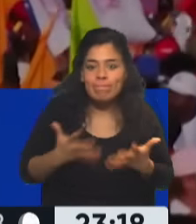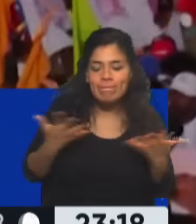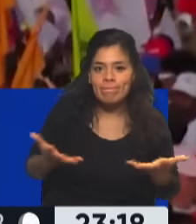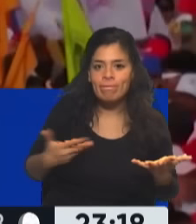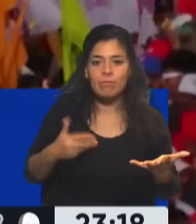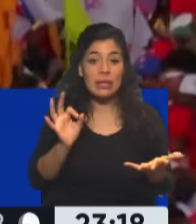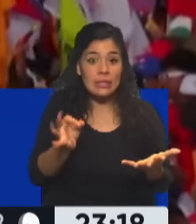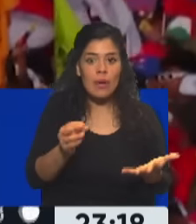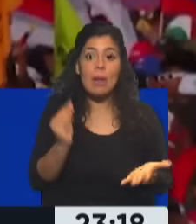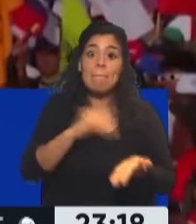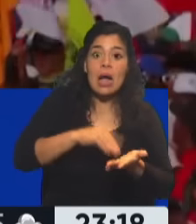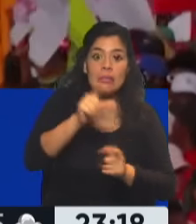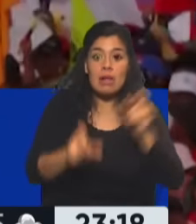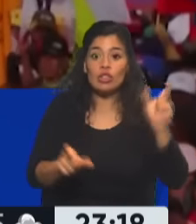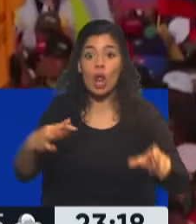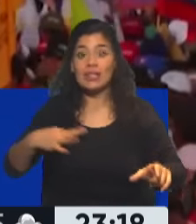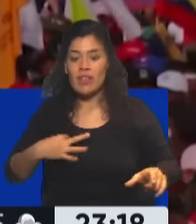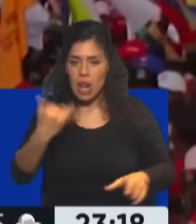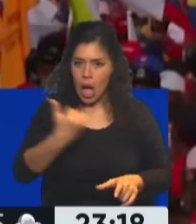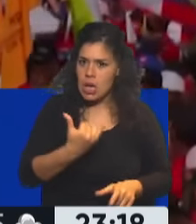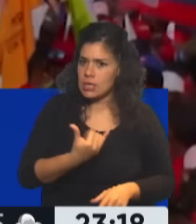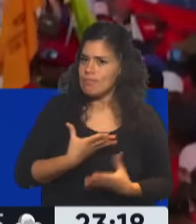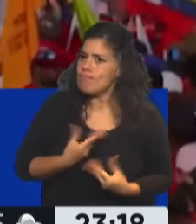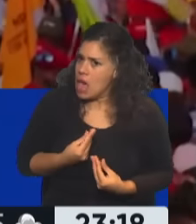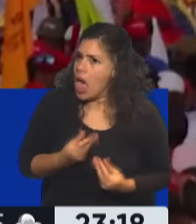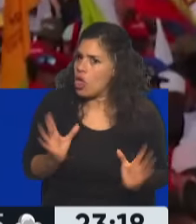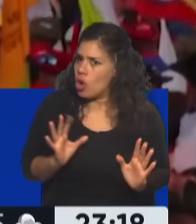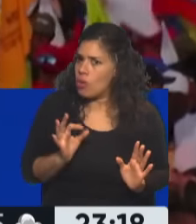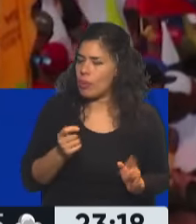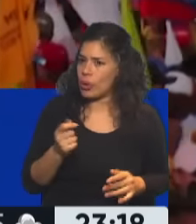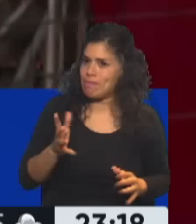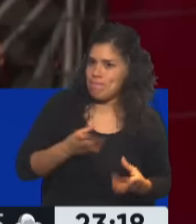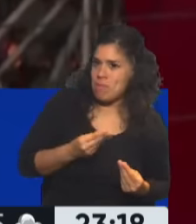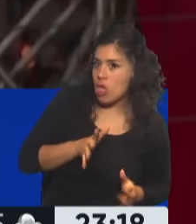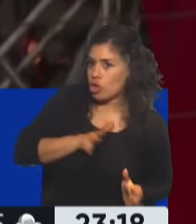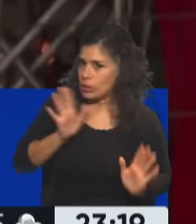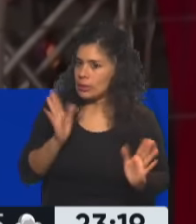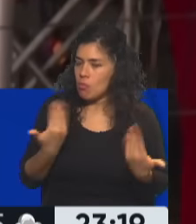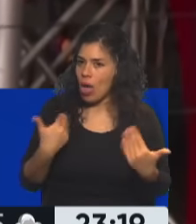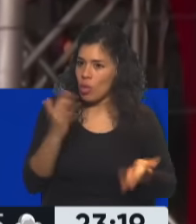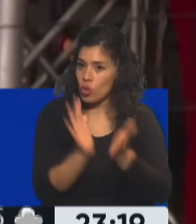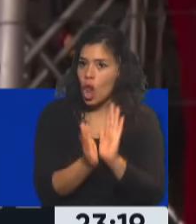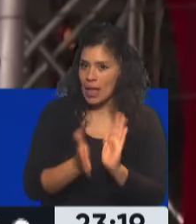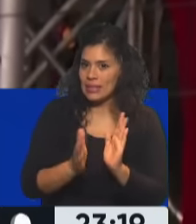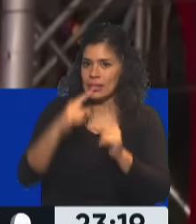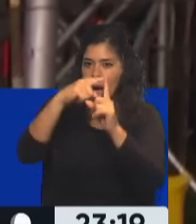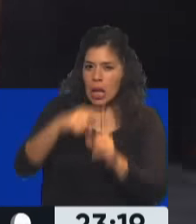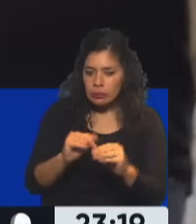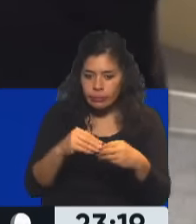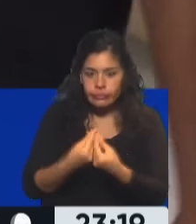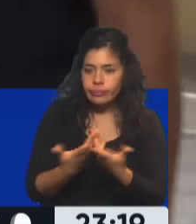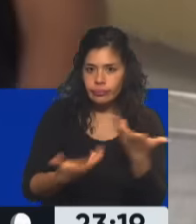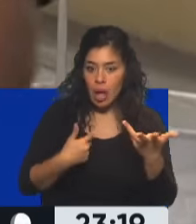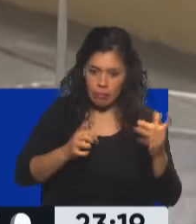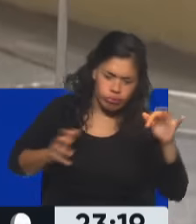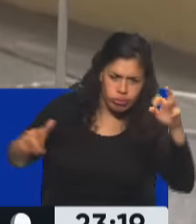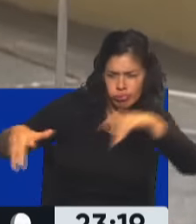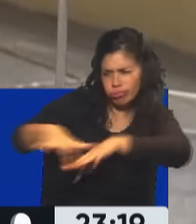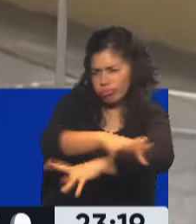en concreto una vez que ya se empiecen a conocer los resultados del domingo, y sobre todo también ahí, bueno, mirar mucho también cuál va a ser la